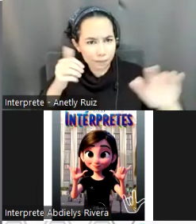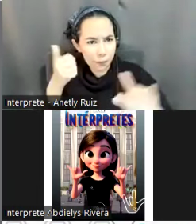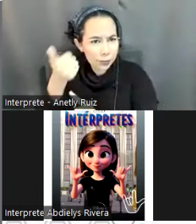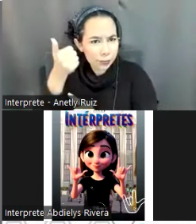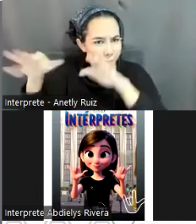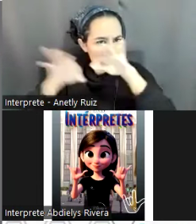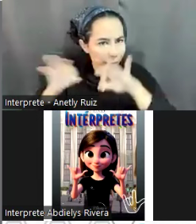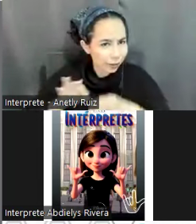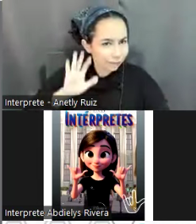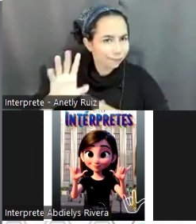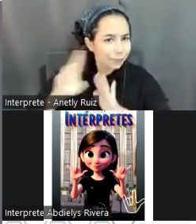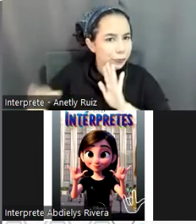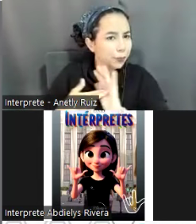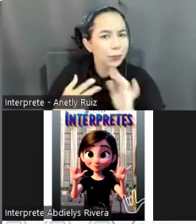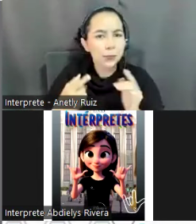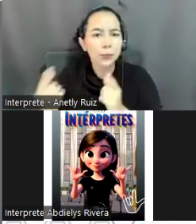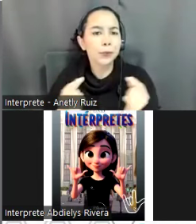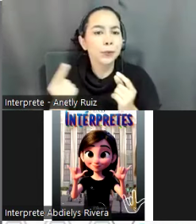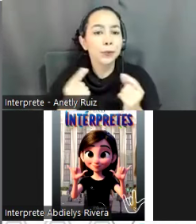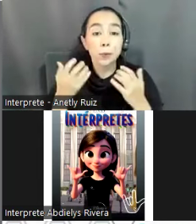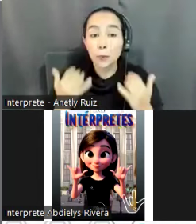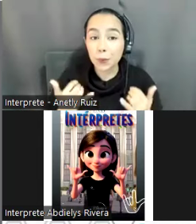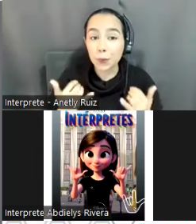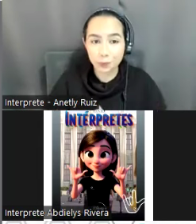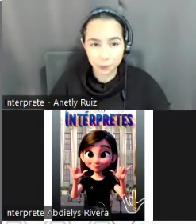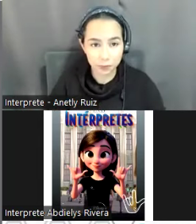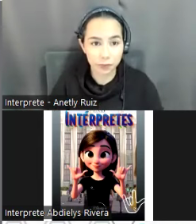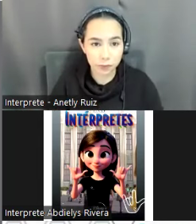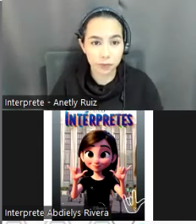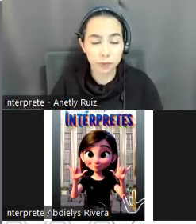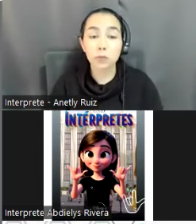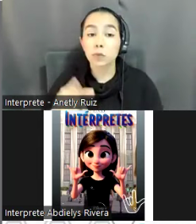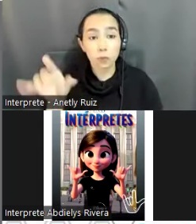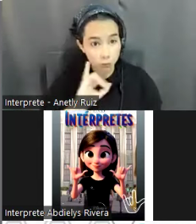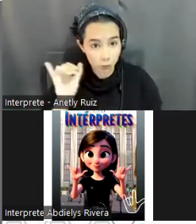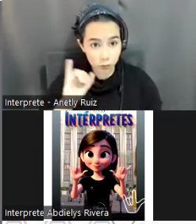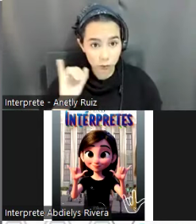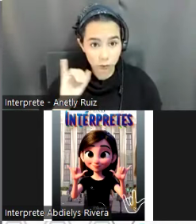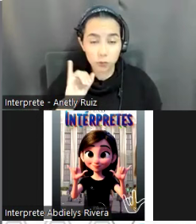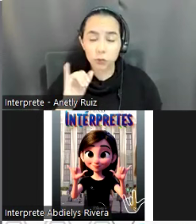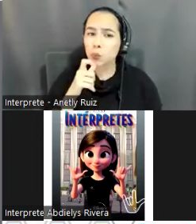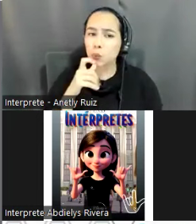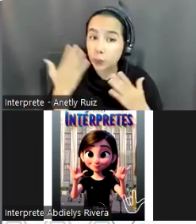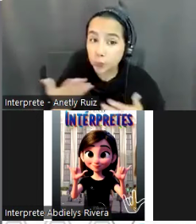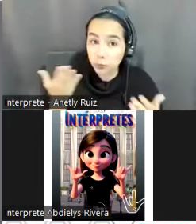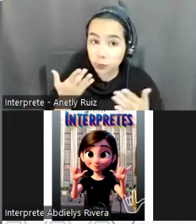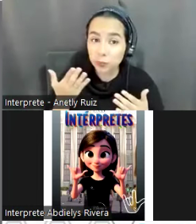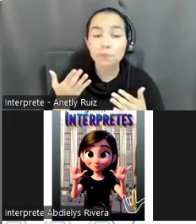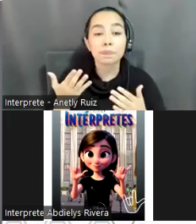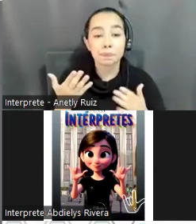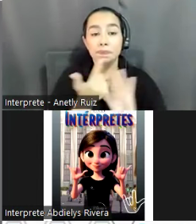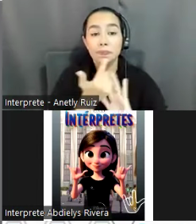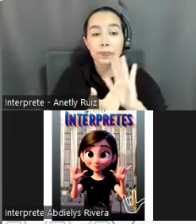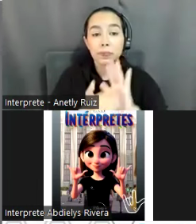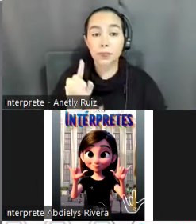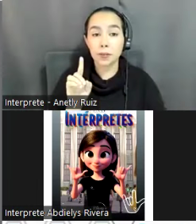ejerciendo durante este proceso en la sesión de hoy. De igual manera, nos acompaña el licenciado David